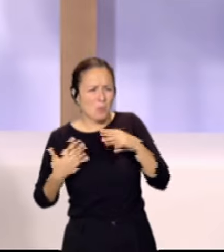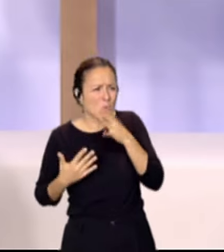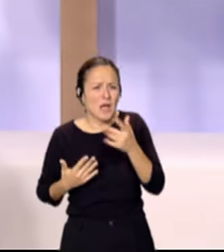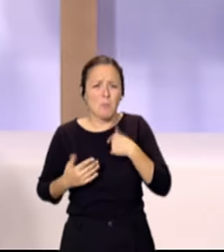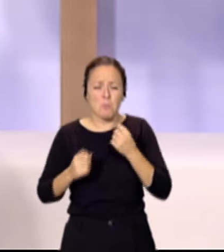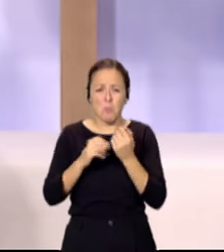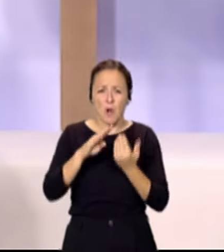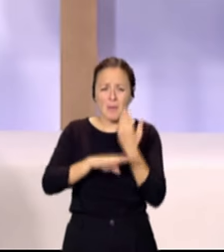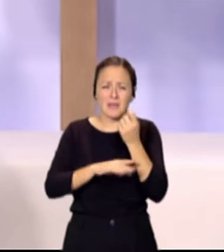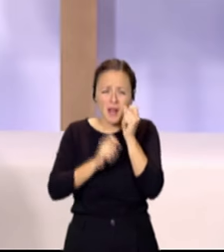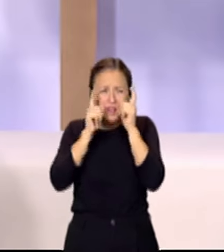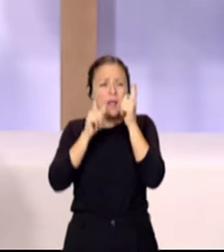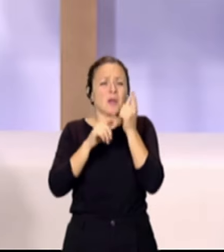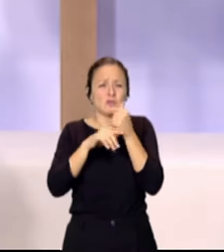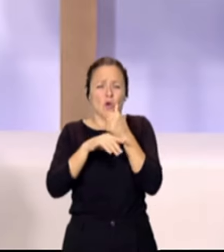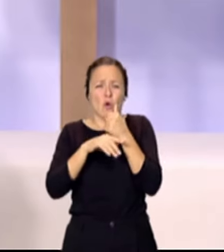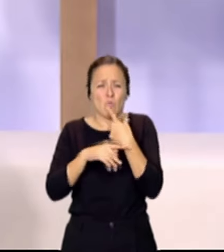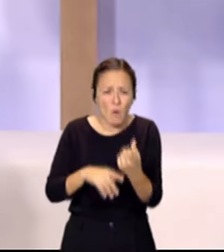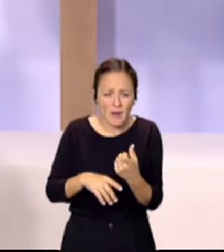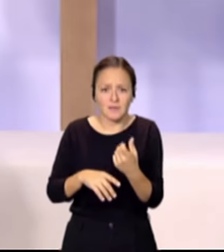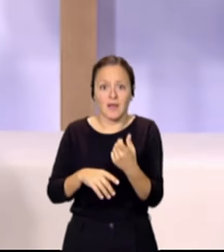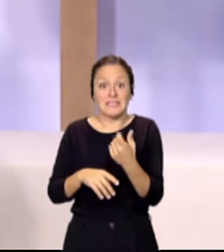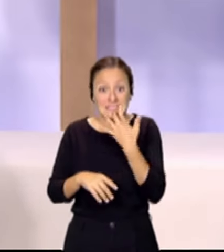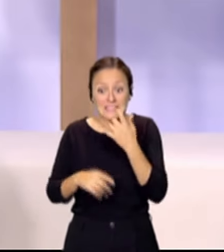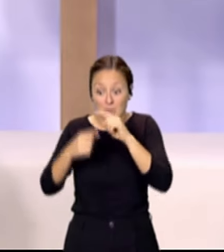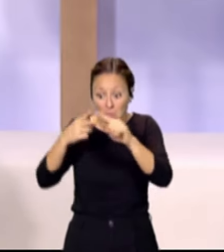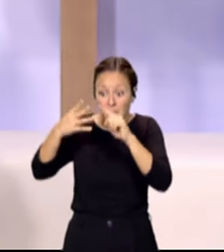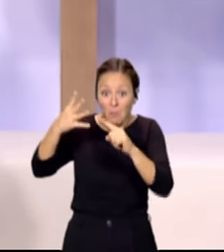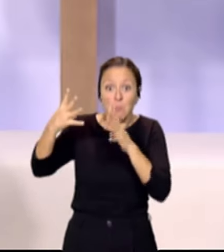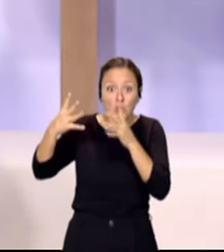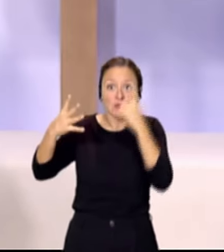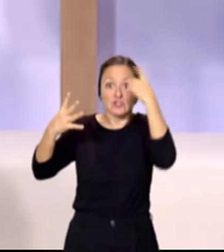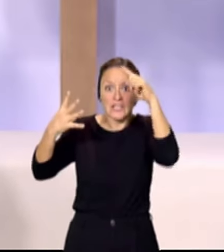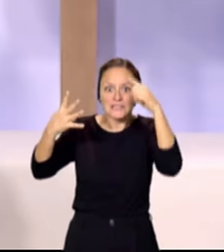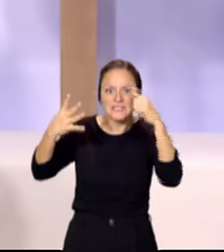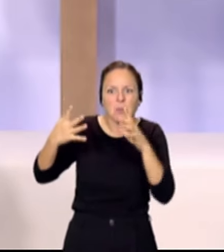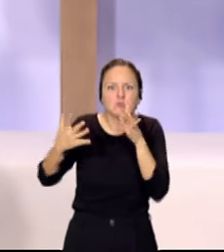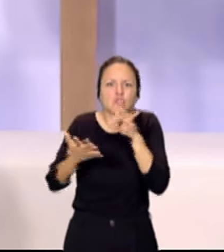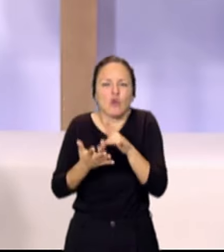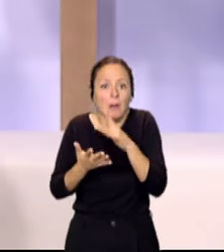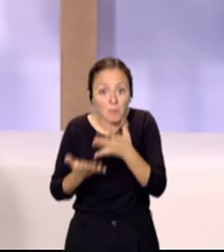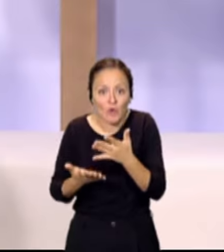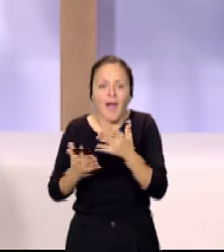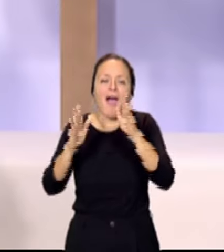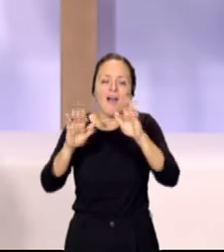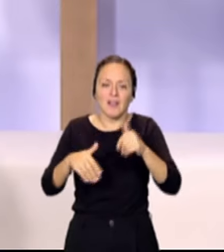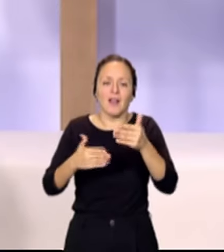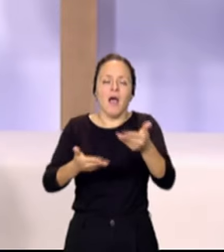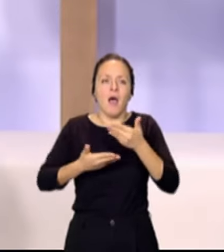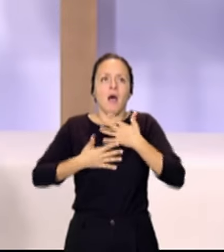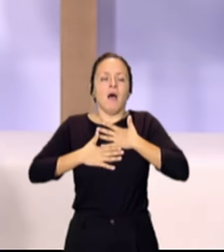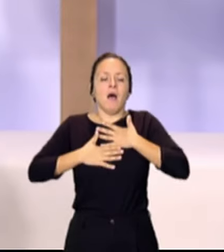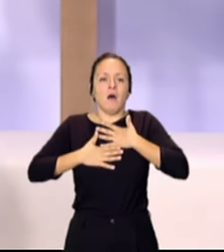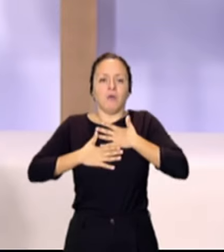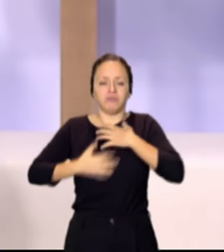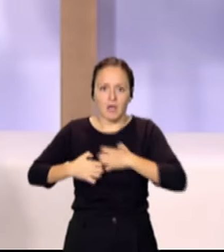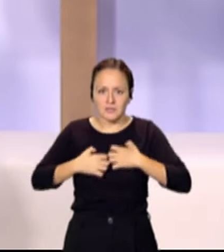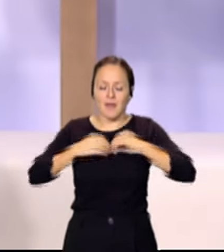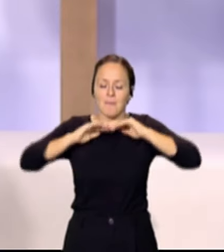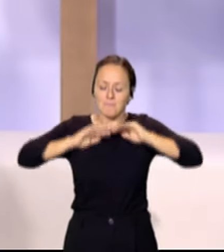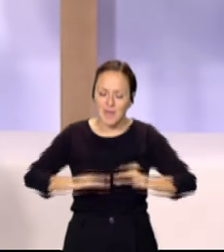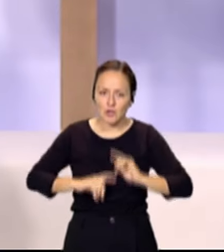mañana si sabemos las razones por las cuales tenemos esos esos problemas seguramente nos ayuda también a sentirnos un poquito con menos ansiedad y menos